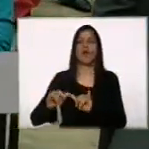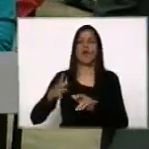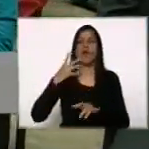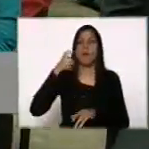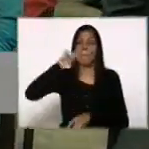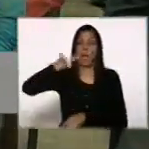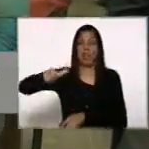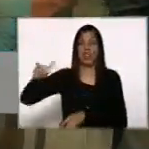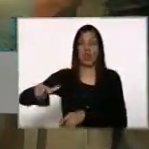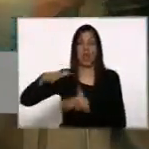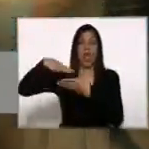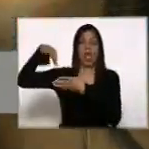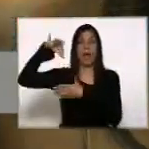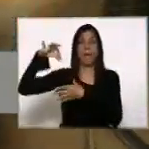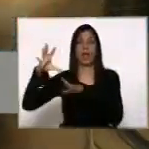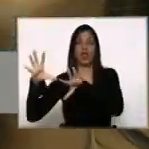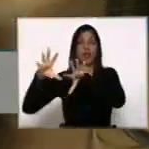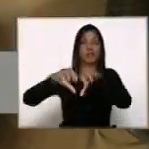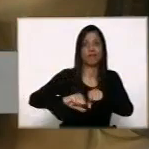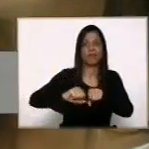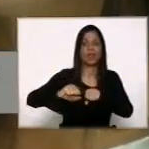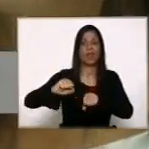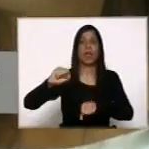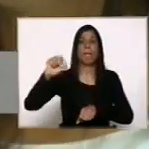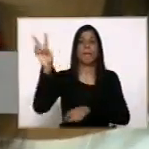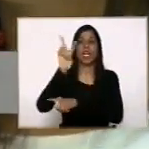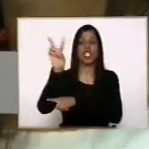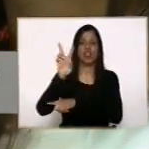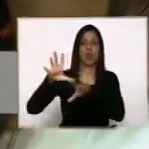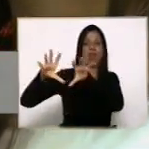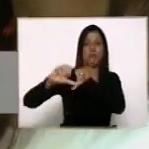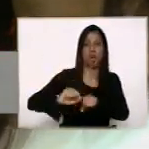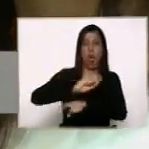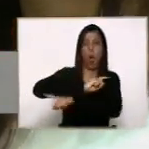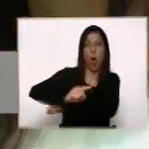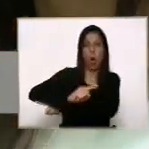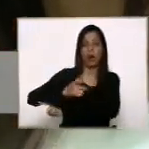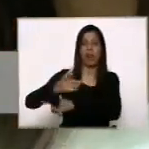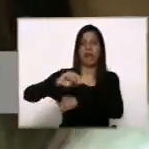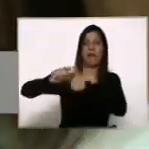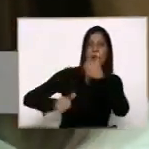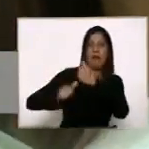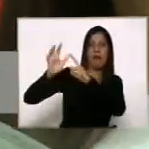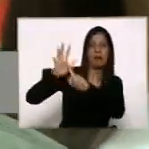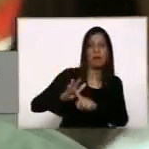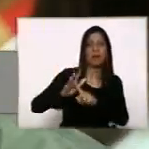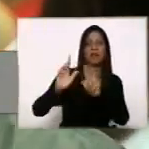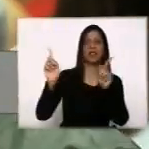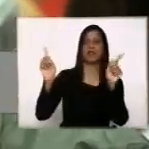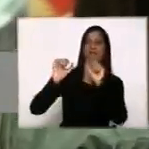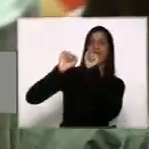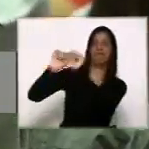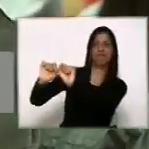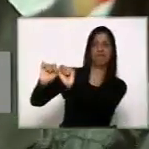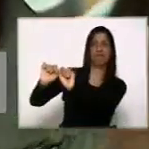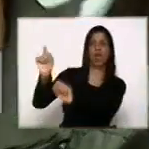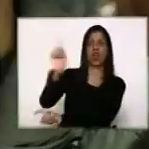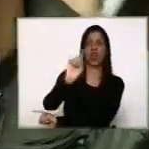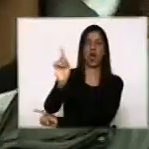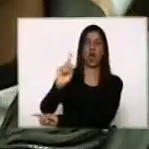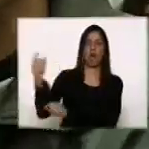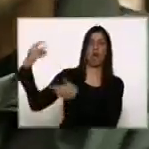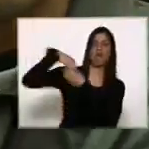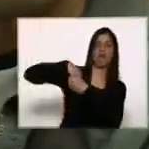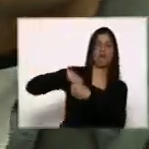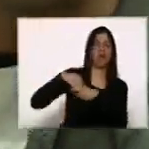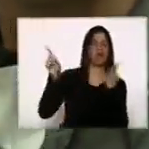que todavía se sienten, quieren ser dueños de nosotros y darnos órdenes. No, lo rechazamos y van a